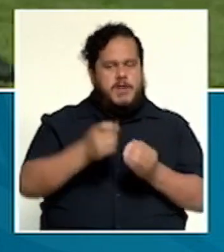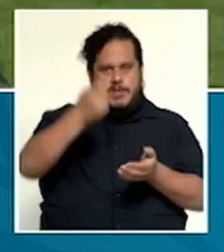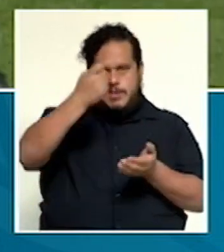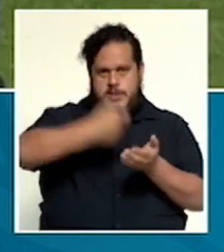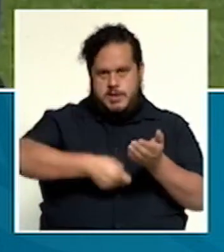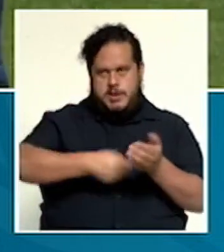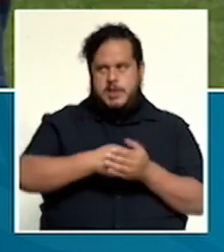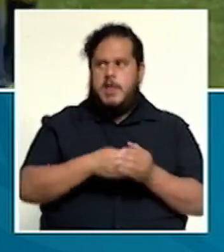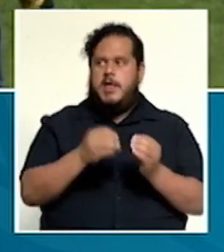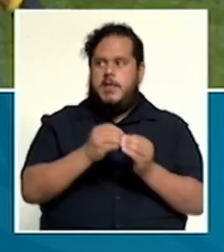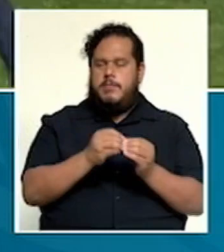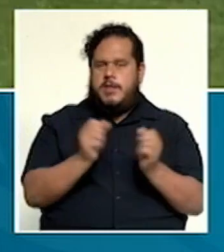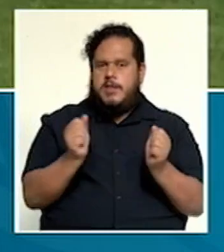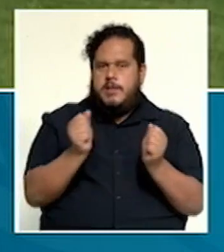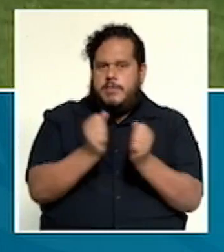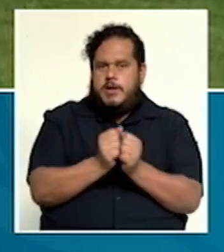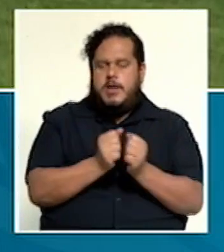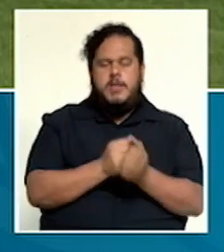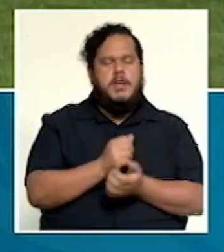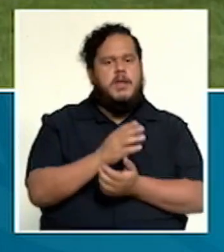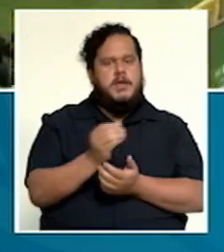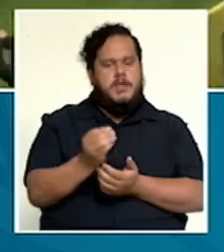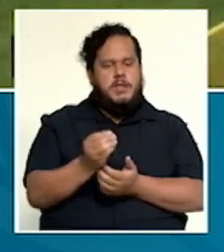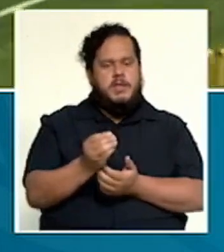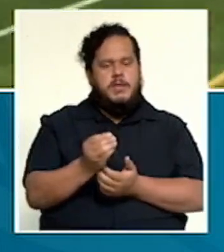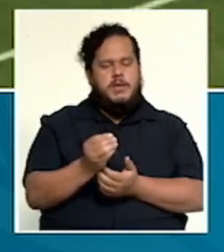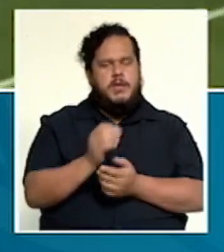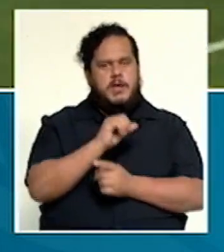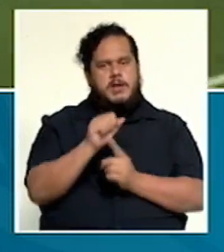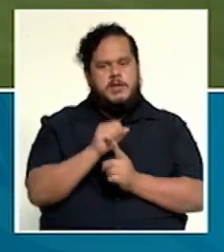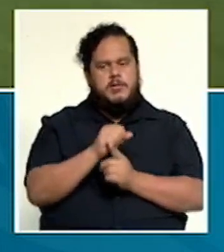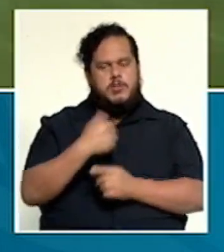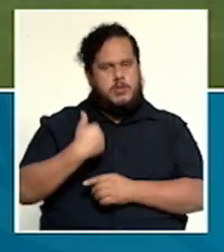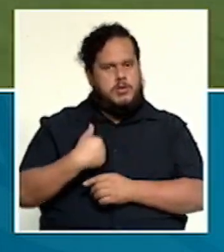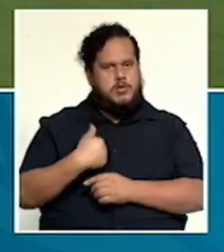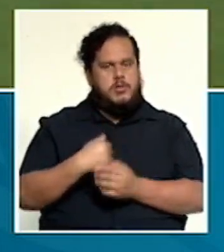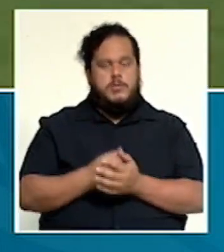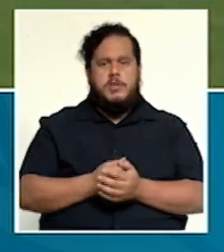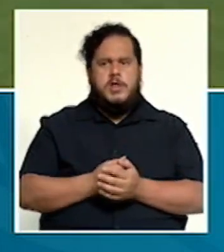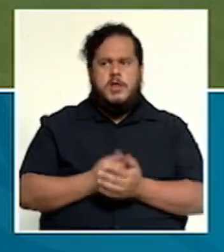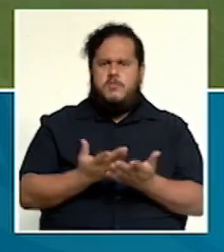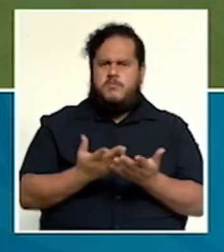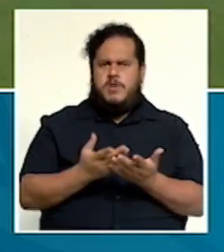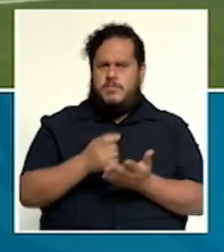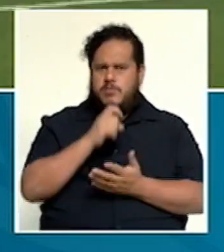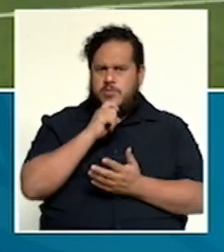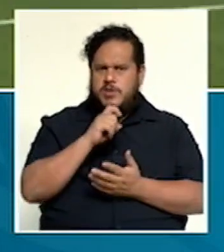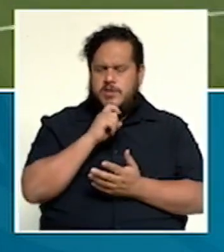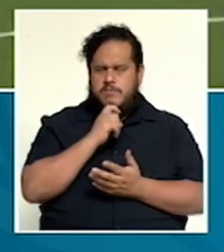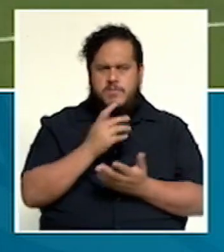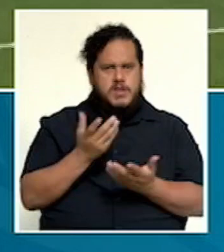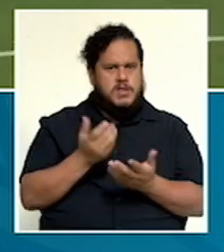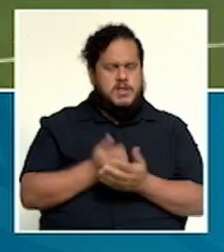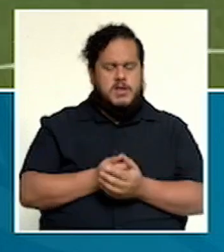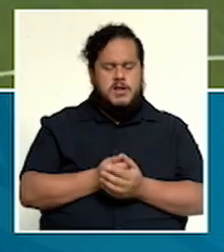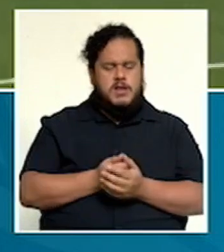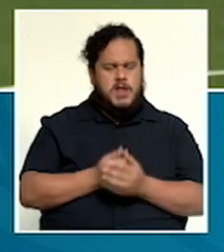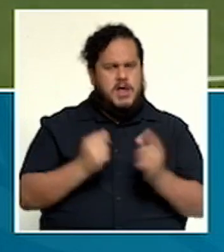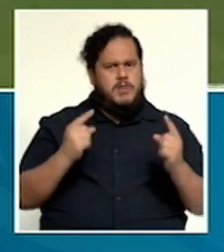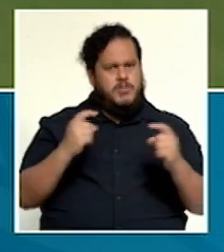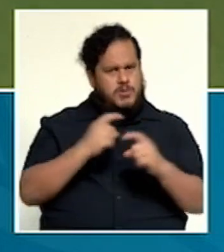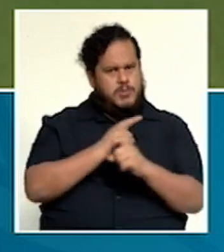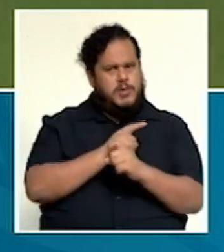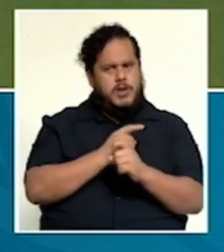estricta, más apegada, y en el caso de los varones fue muy complejo en la